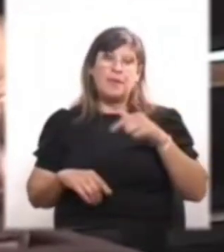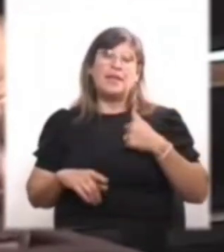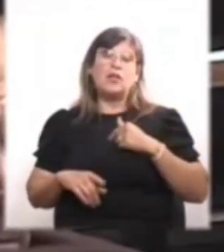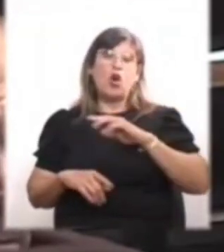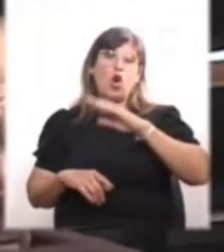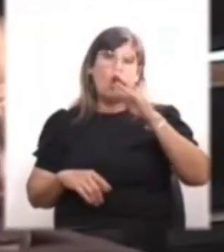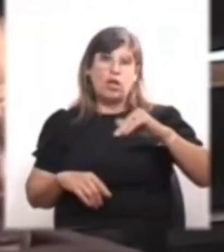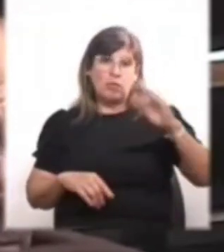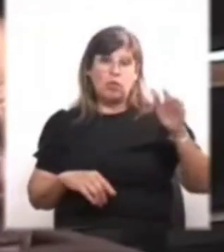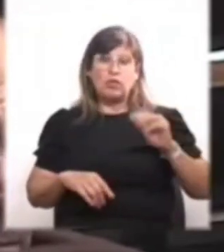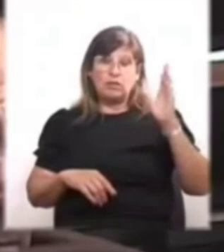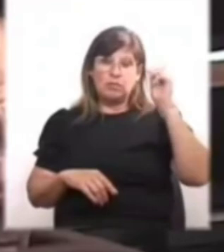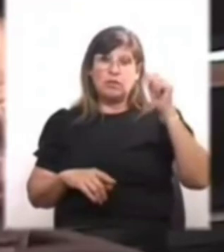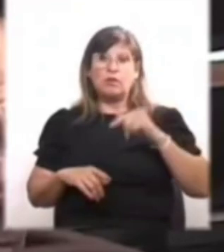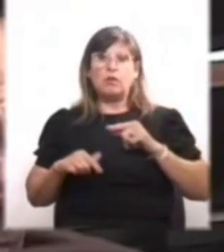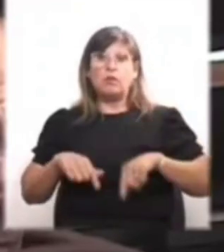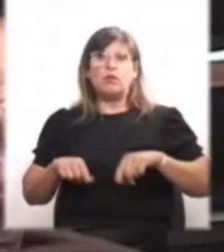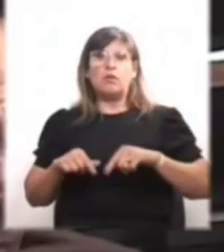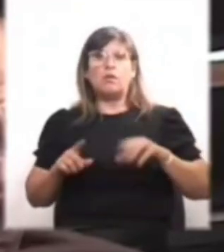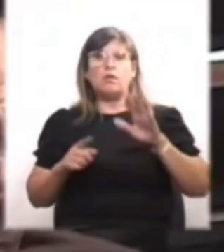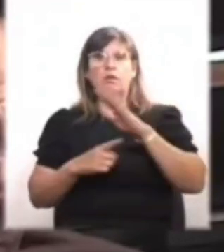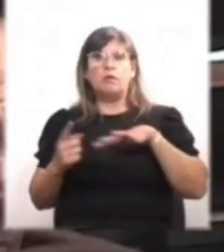en el Ministerio de Ambiente.